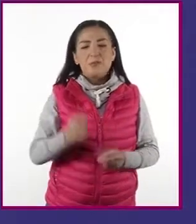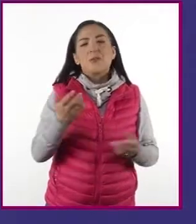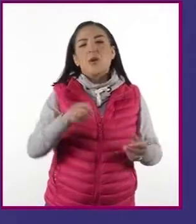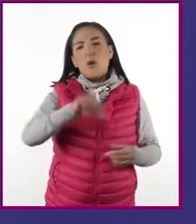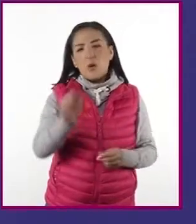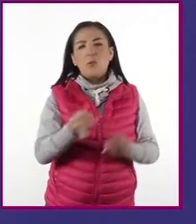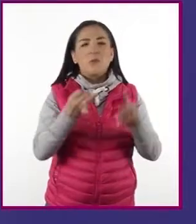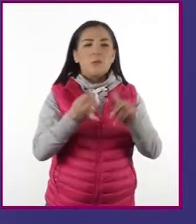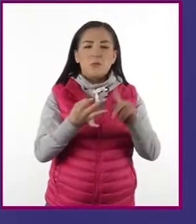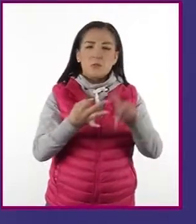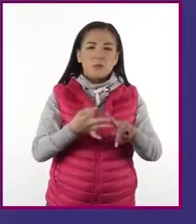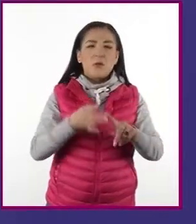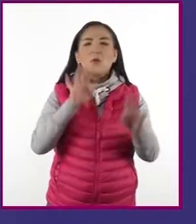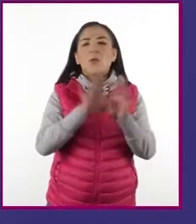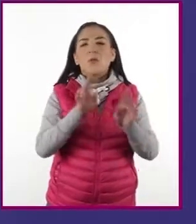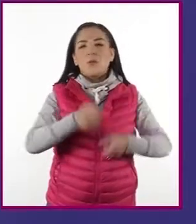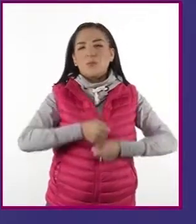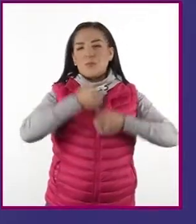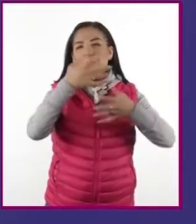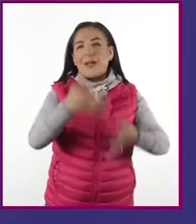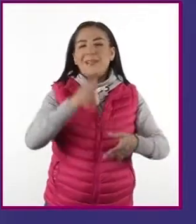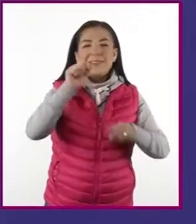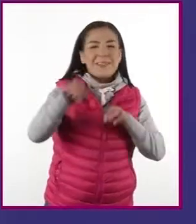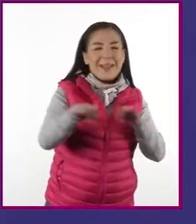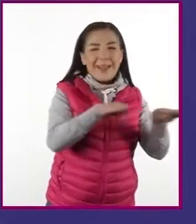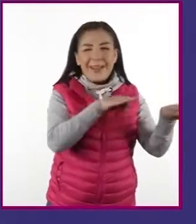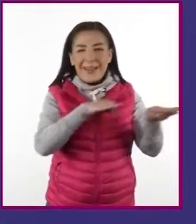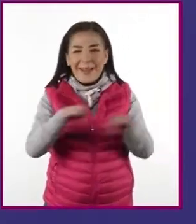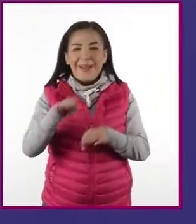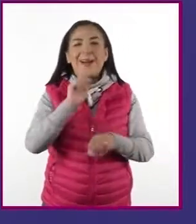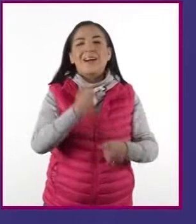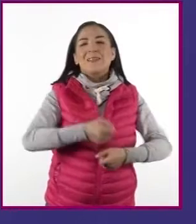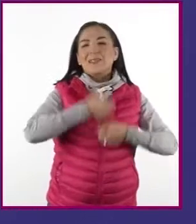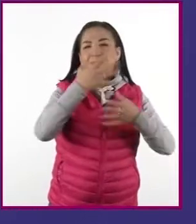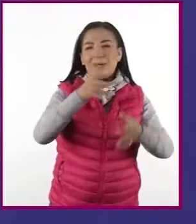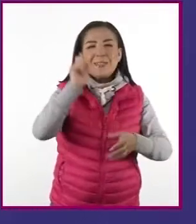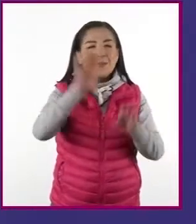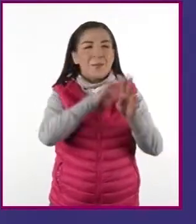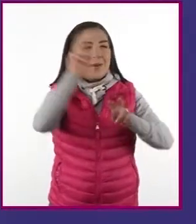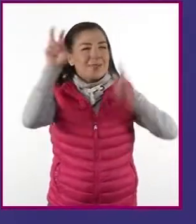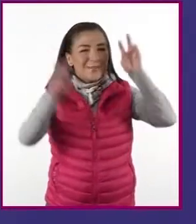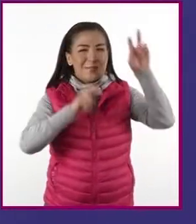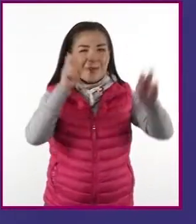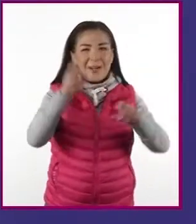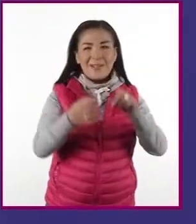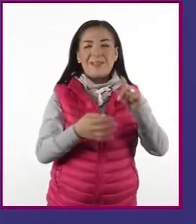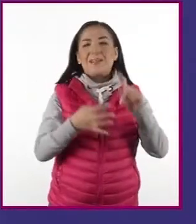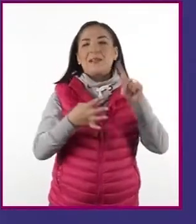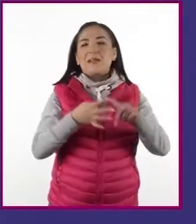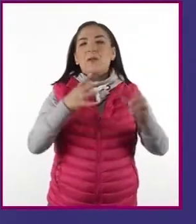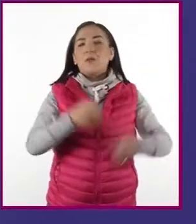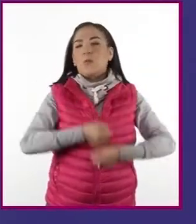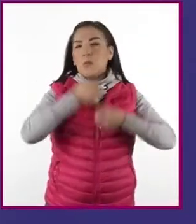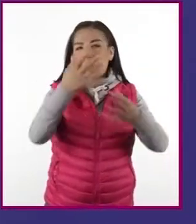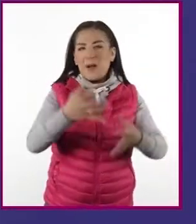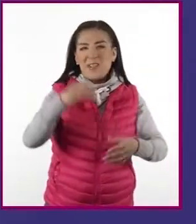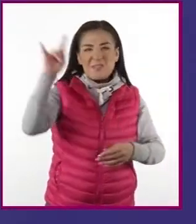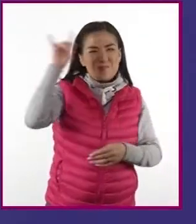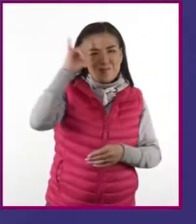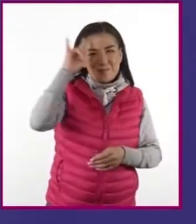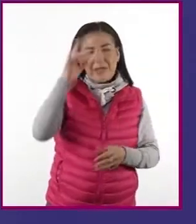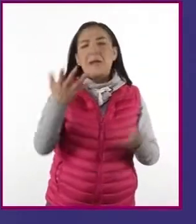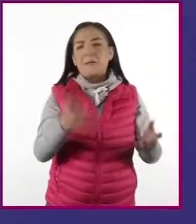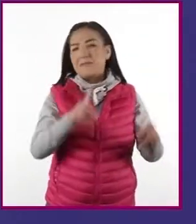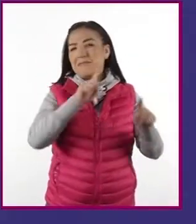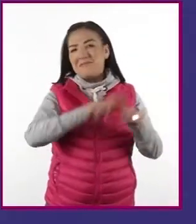fantásticos, cuentos de aventura, cuentos de terror, etc. Ahora bien, les propongo